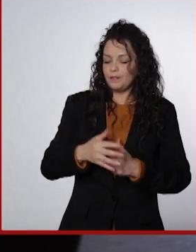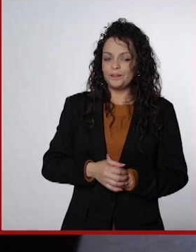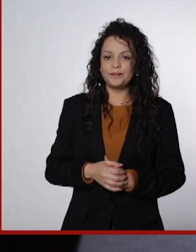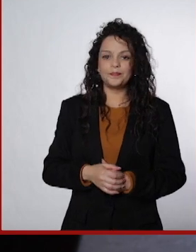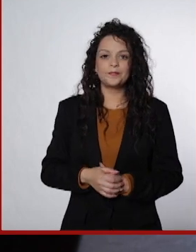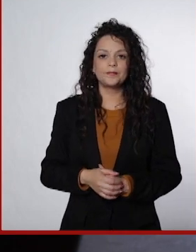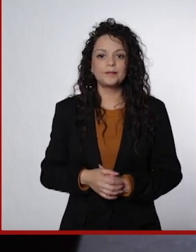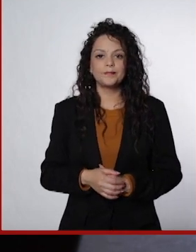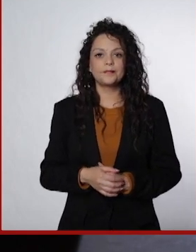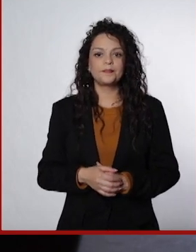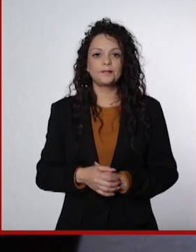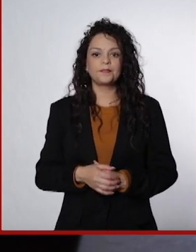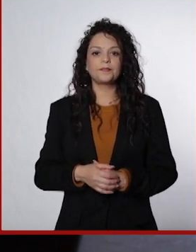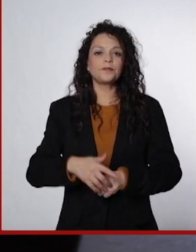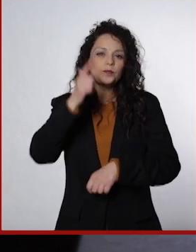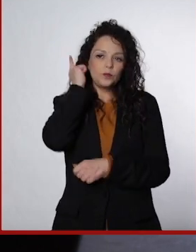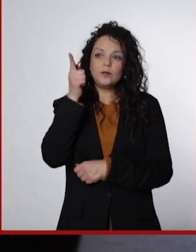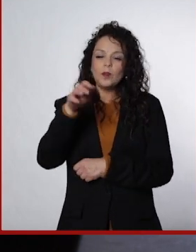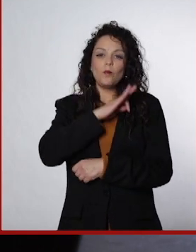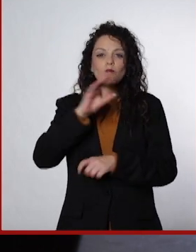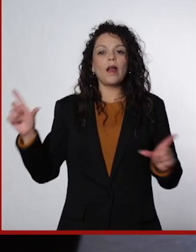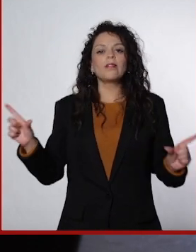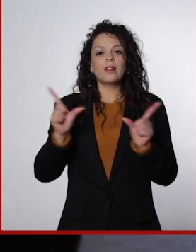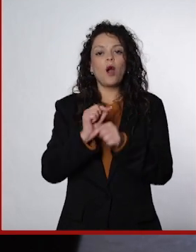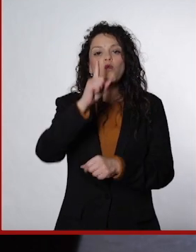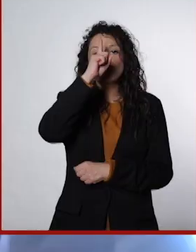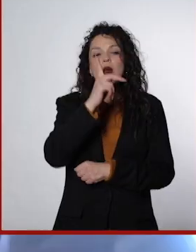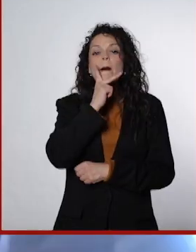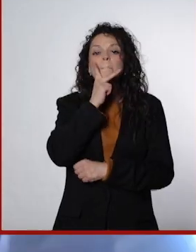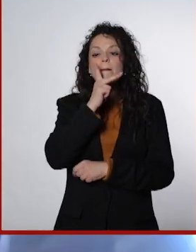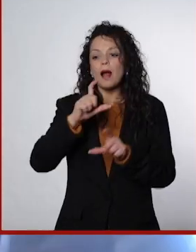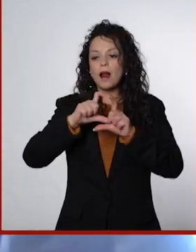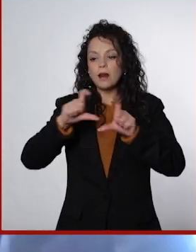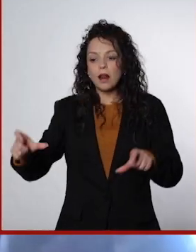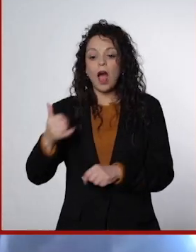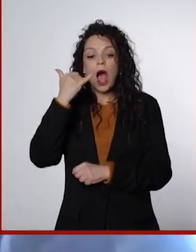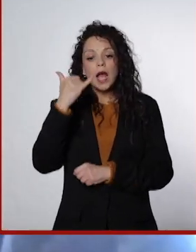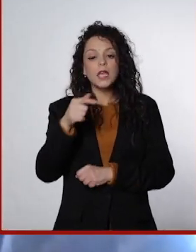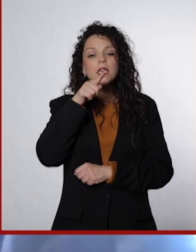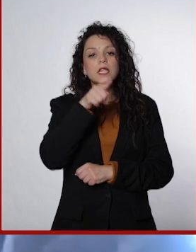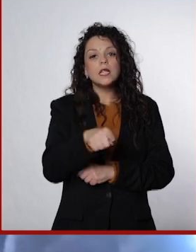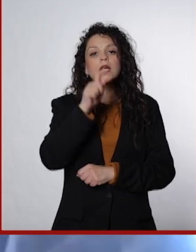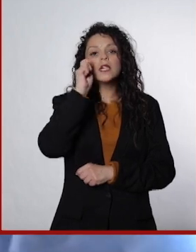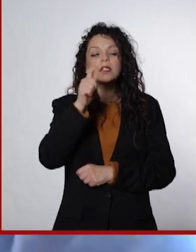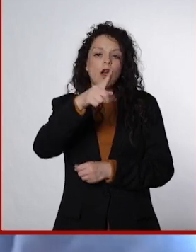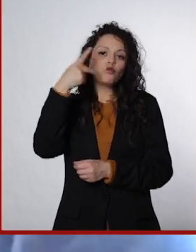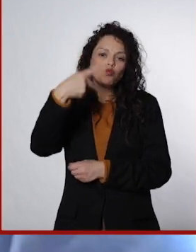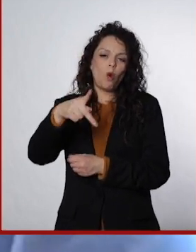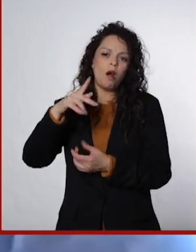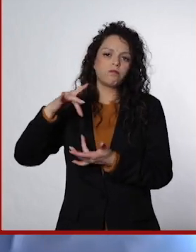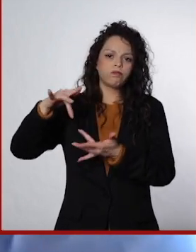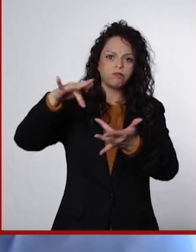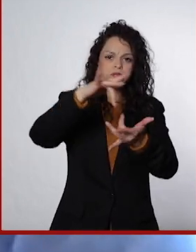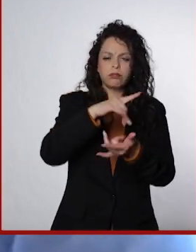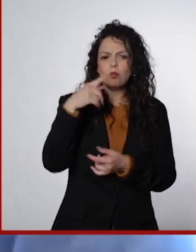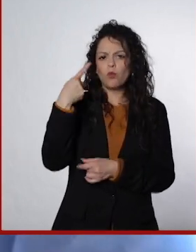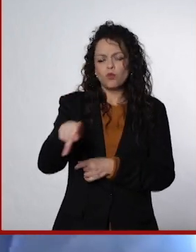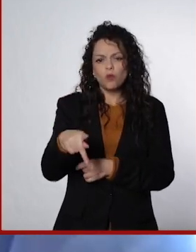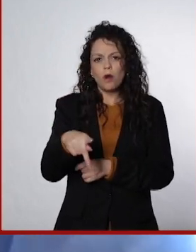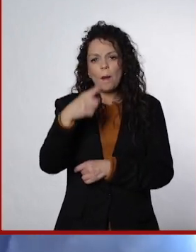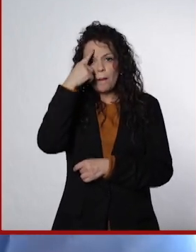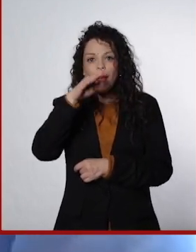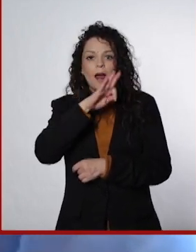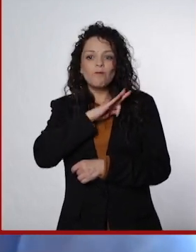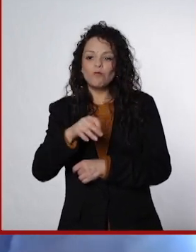queremos que cierres con una frase y tus redes sociales para poder contactar ahí material o algo que nos puedas compartir. Con mucho gusto.